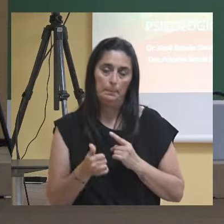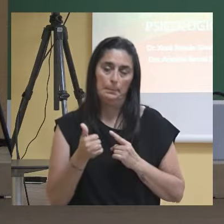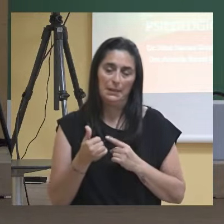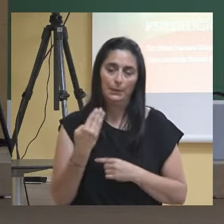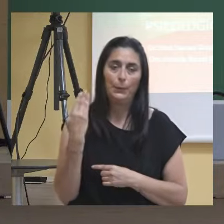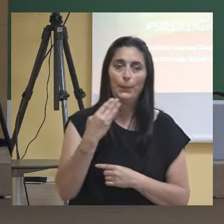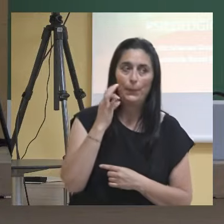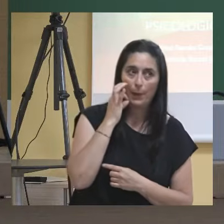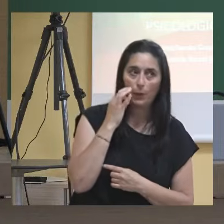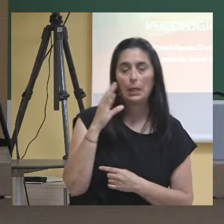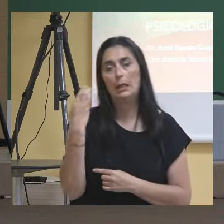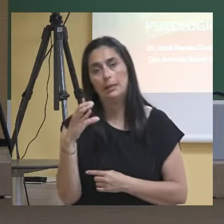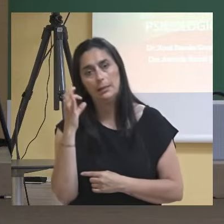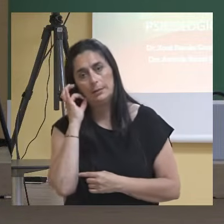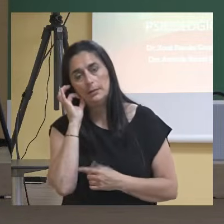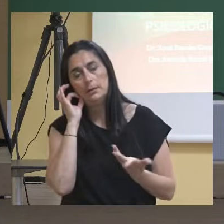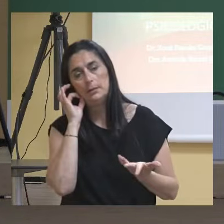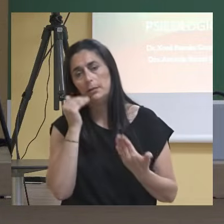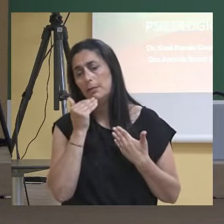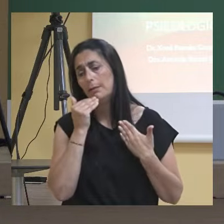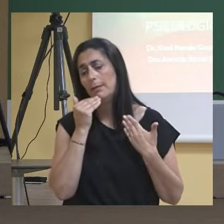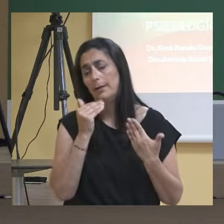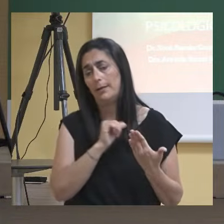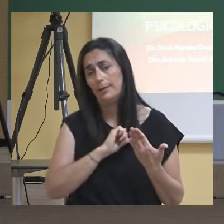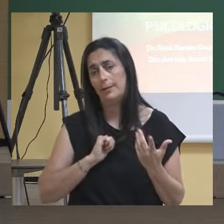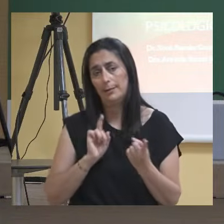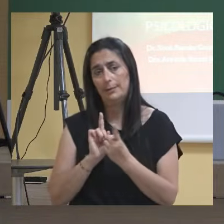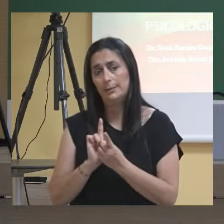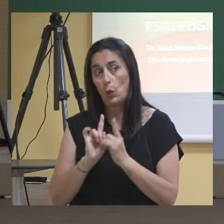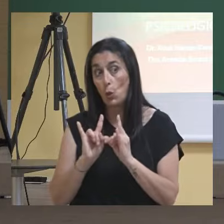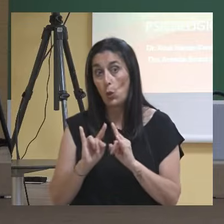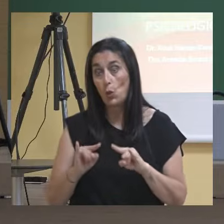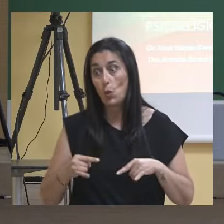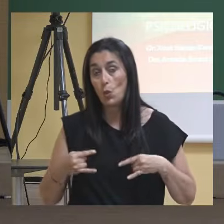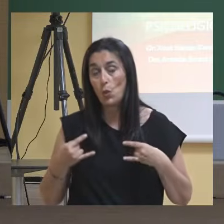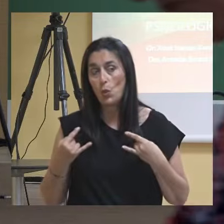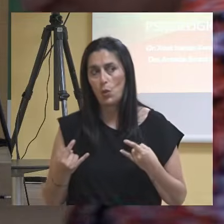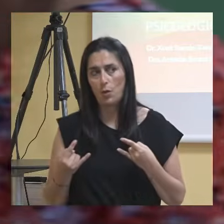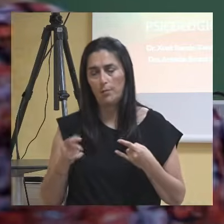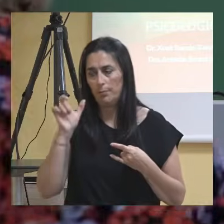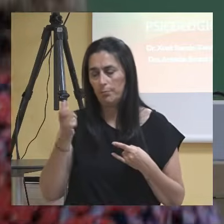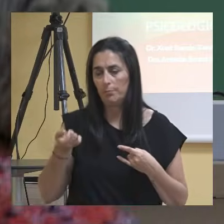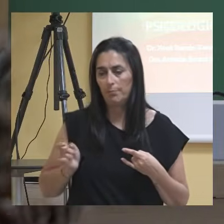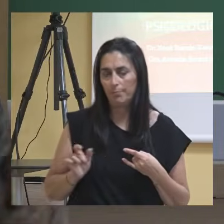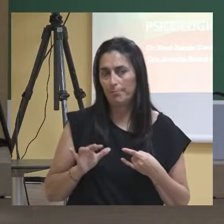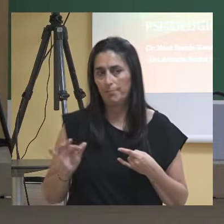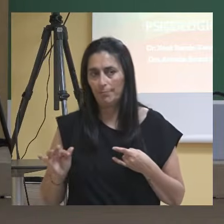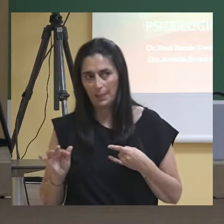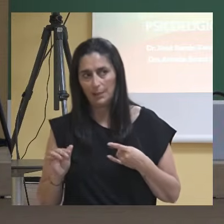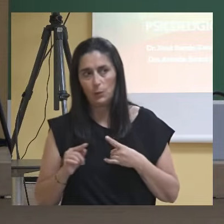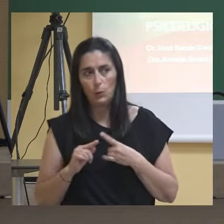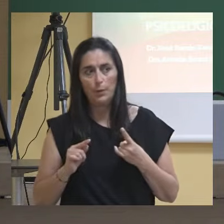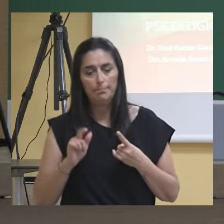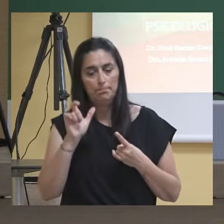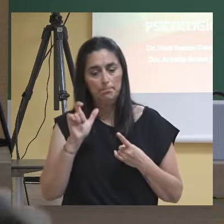Cristina. Y doy las gracias de forma particular por doble, tanto como profesional como por persona afectada